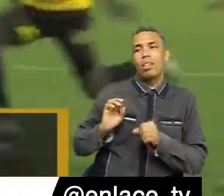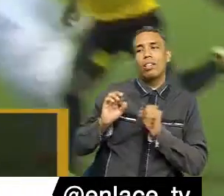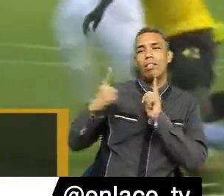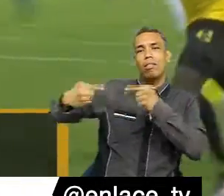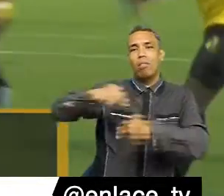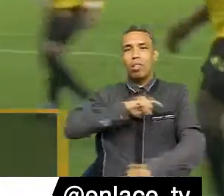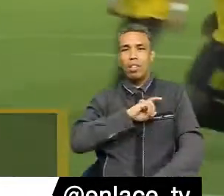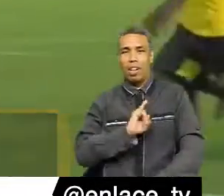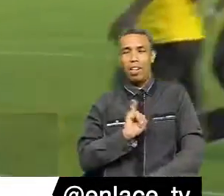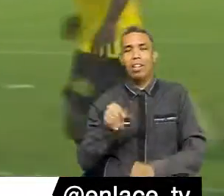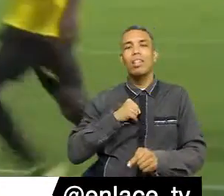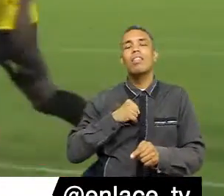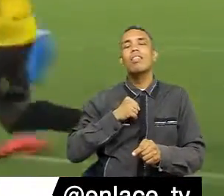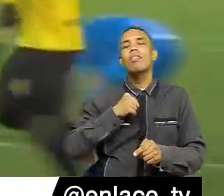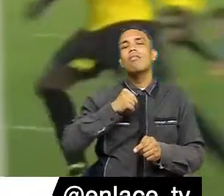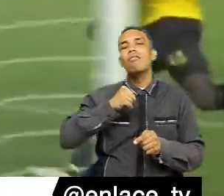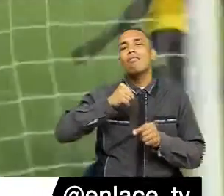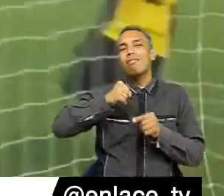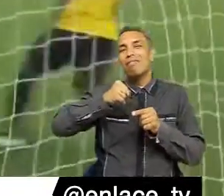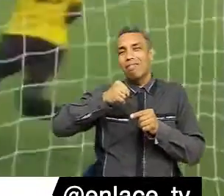de Pereira el 30 de octubre.